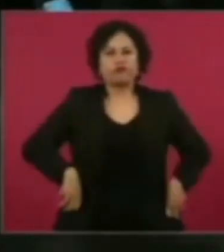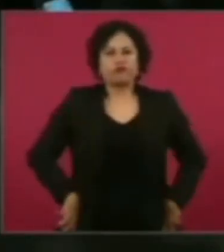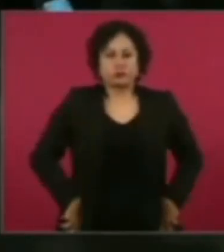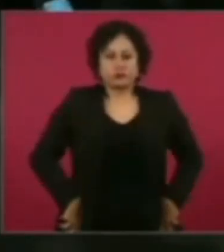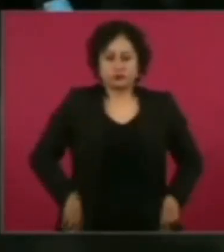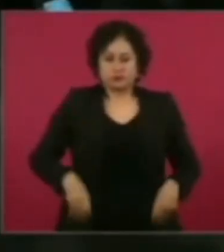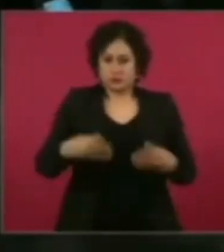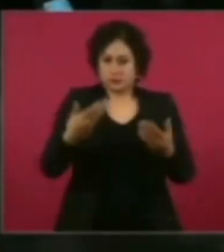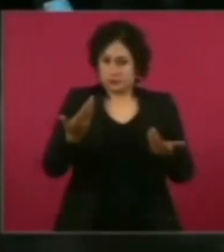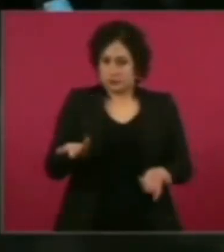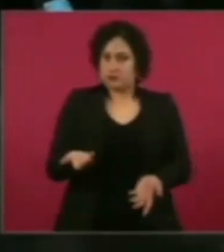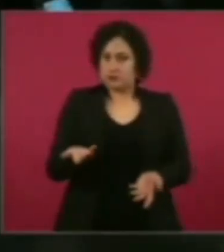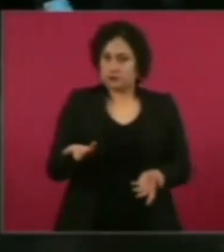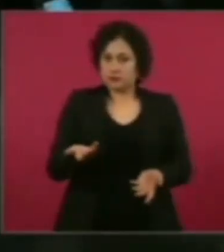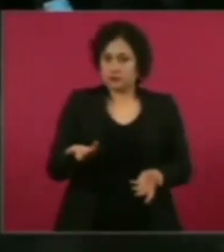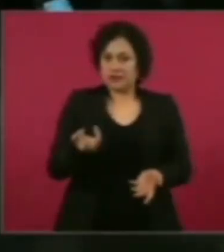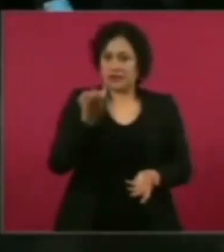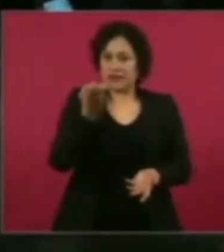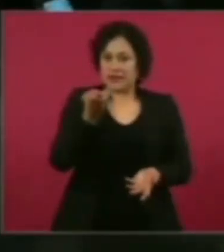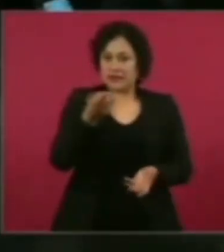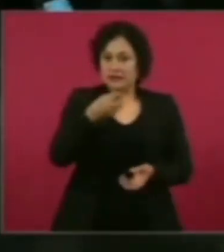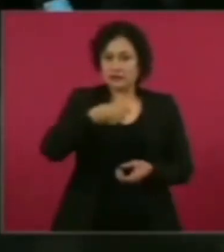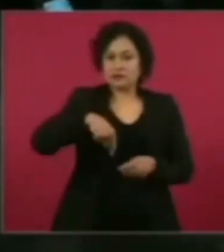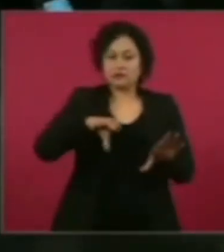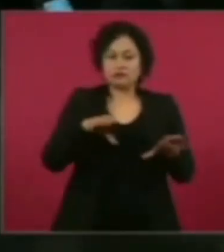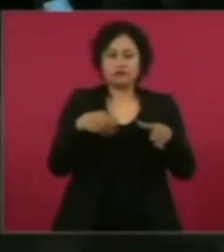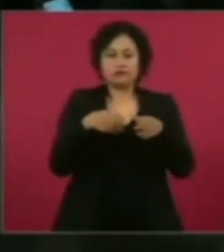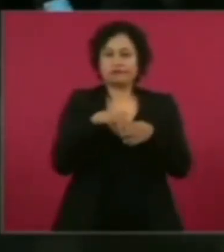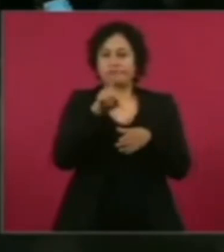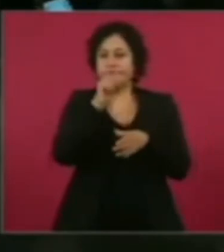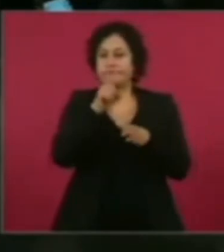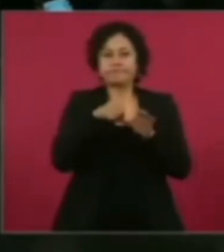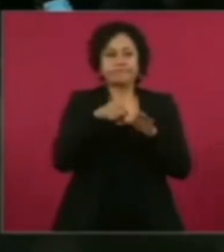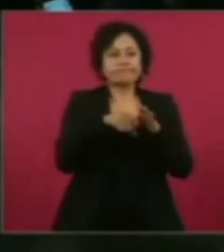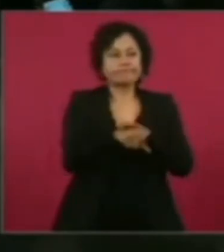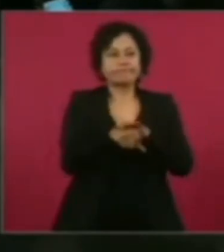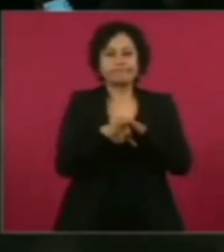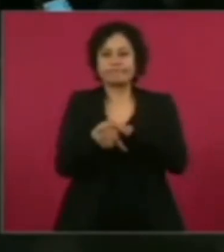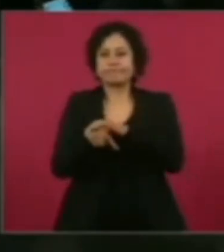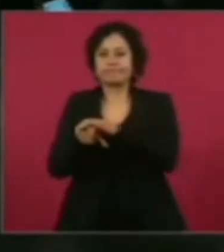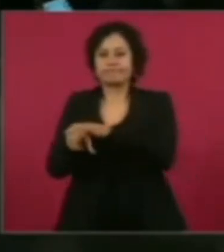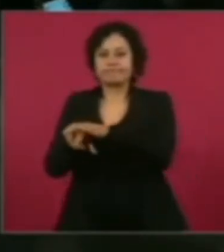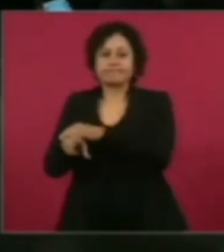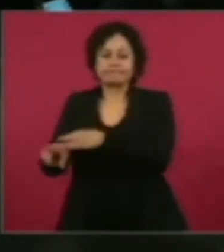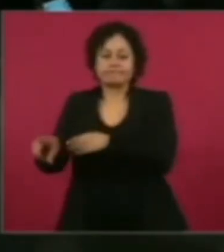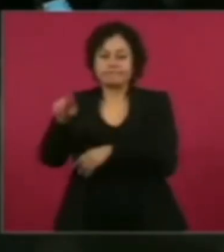permitía repartir los moches para